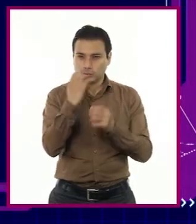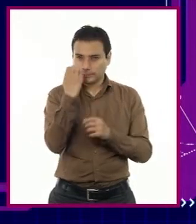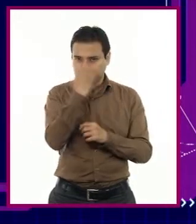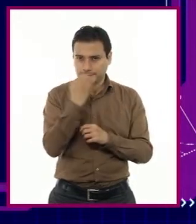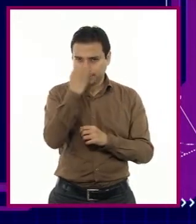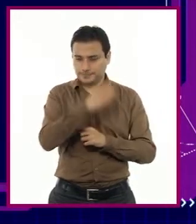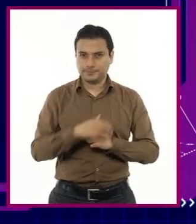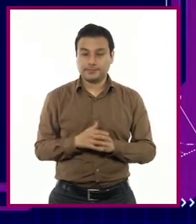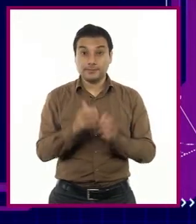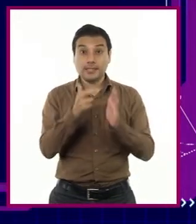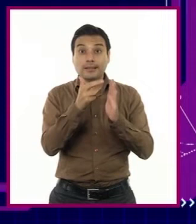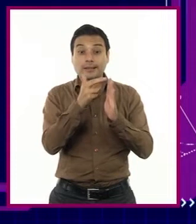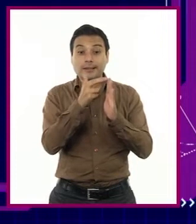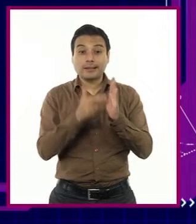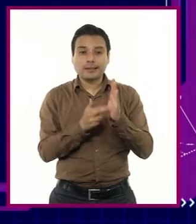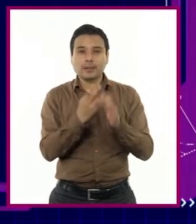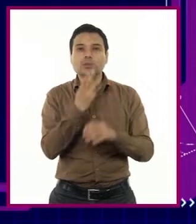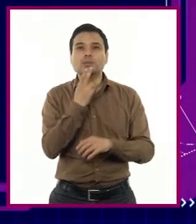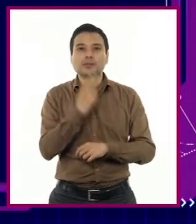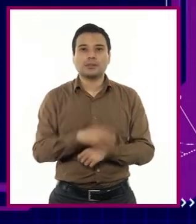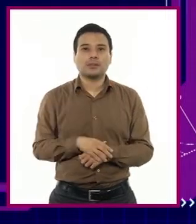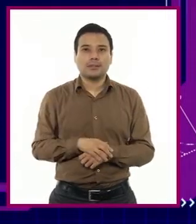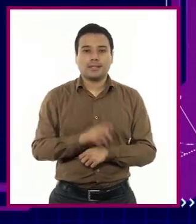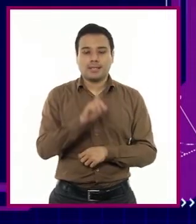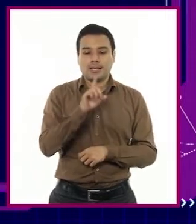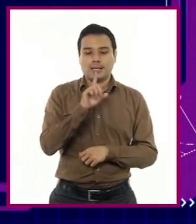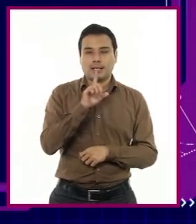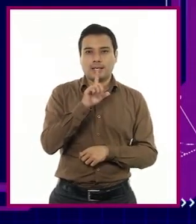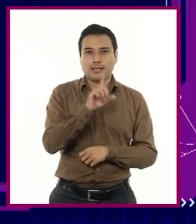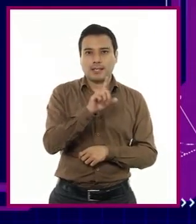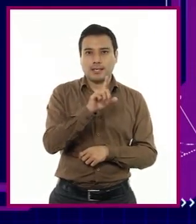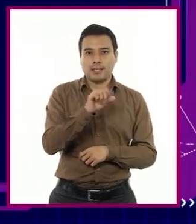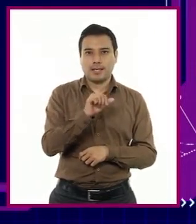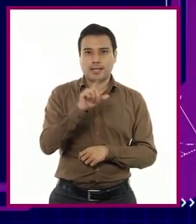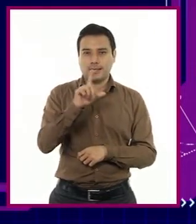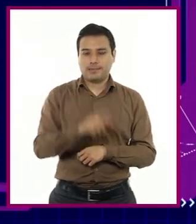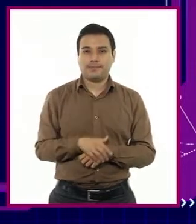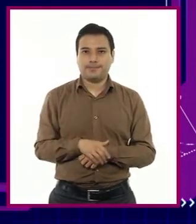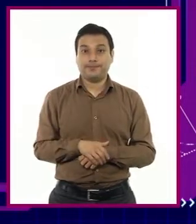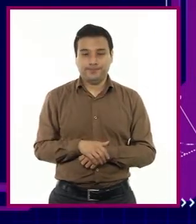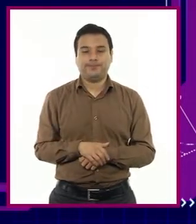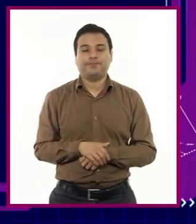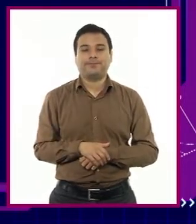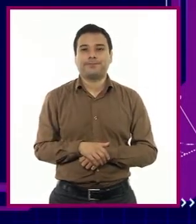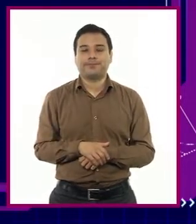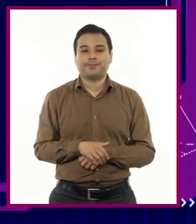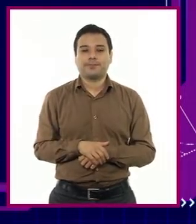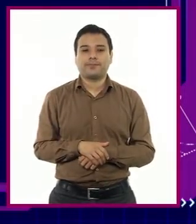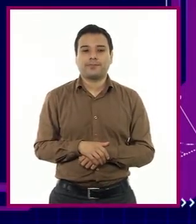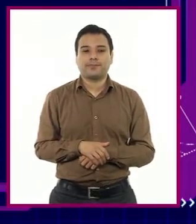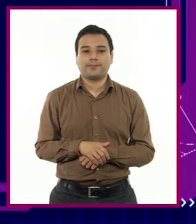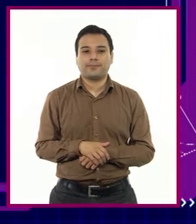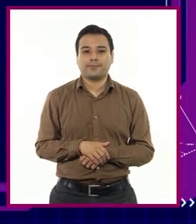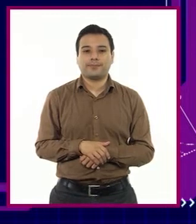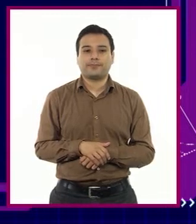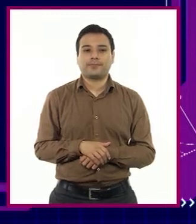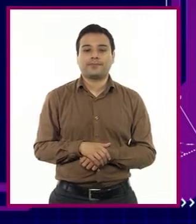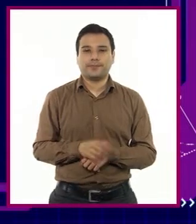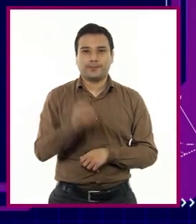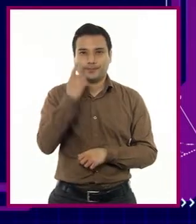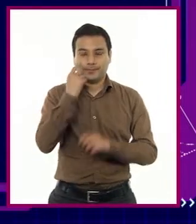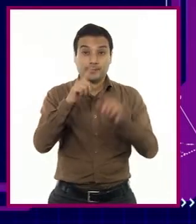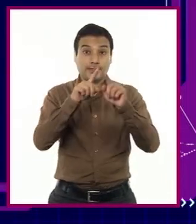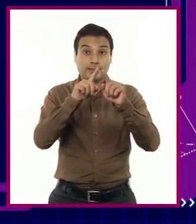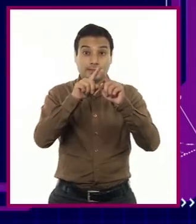el lado, ángulo, lado o LAL. De igual manera, podemos observar que los tres